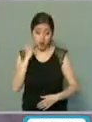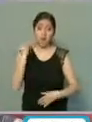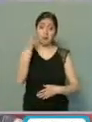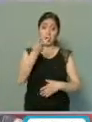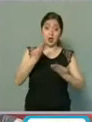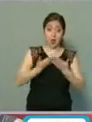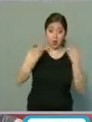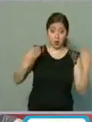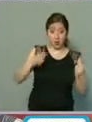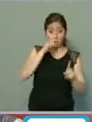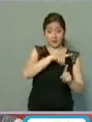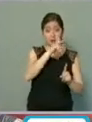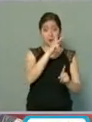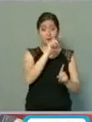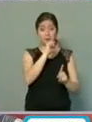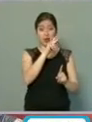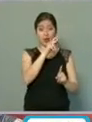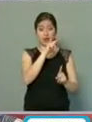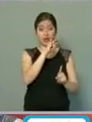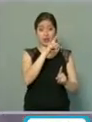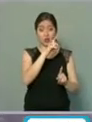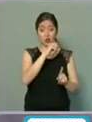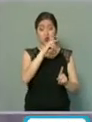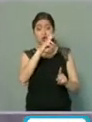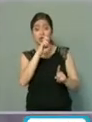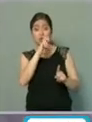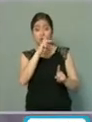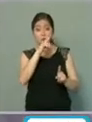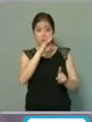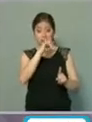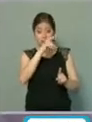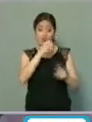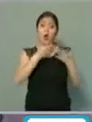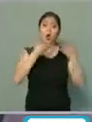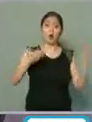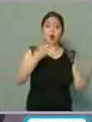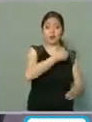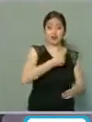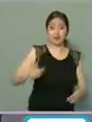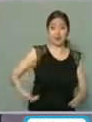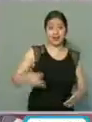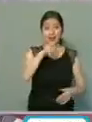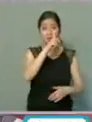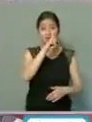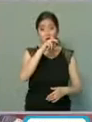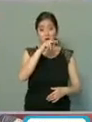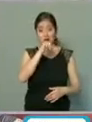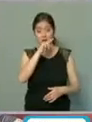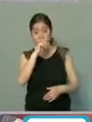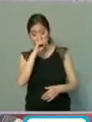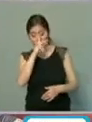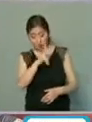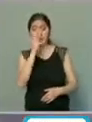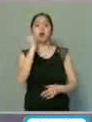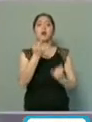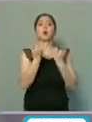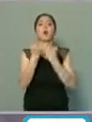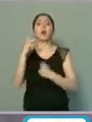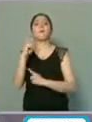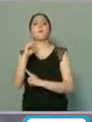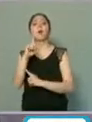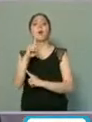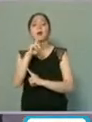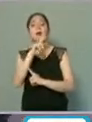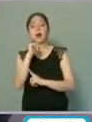del Partido Republicano, y Donald Trump es uno de estos beneficiarios. También el presidente del Congreso, Paul Ryan, son de estos beneficiarios,